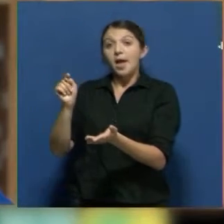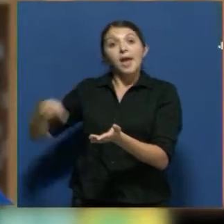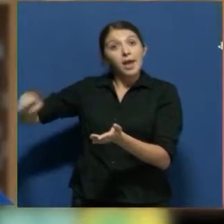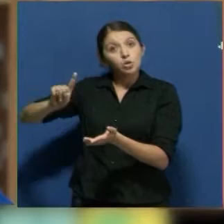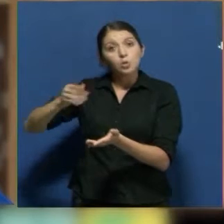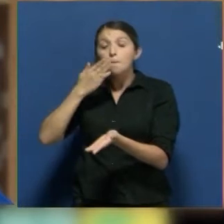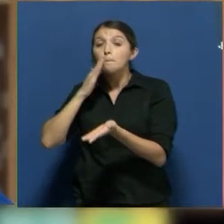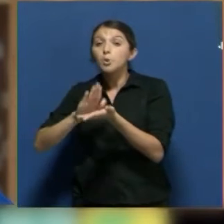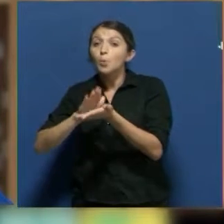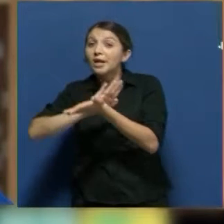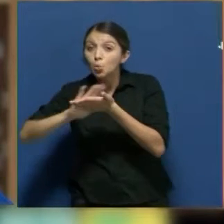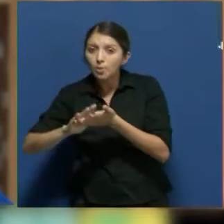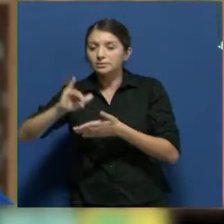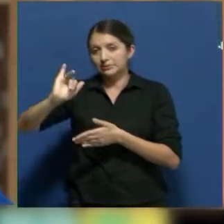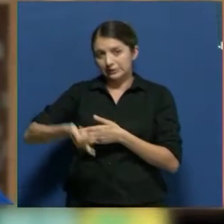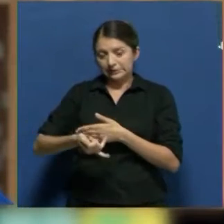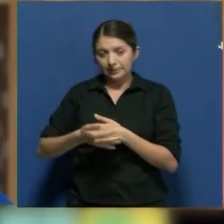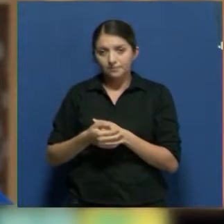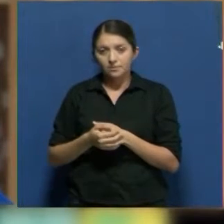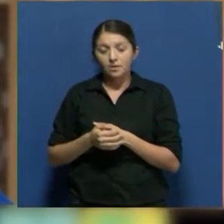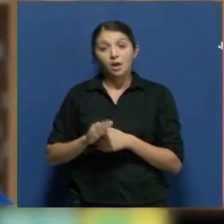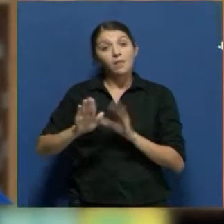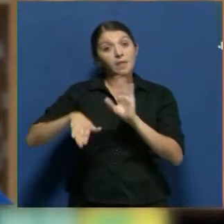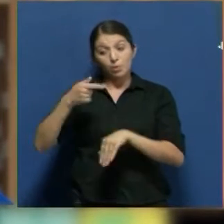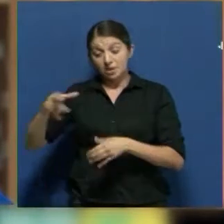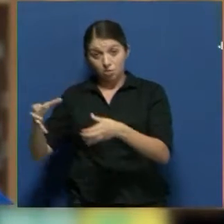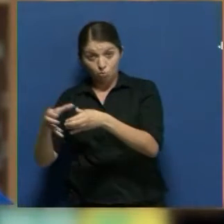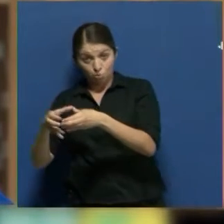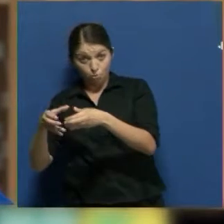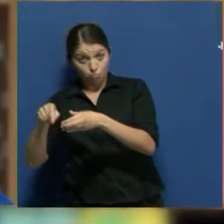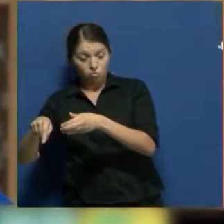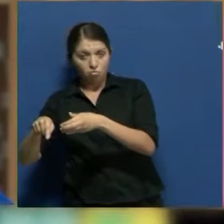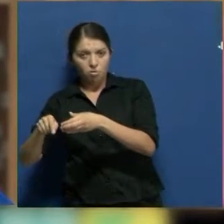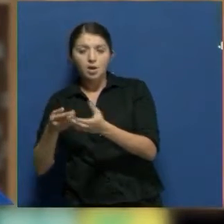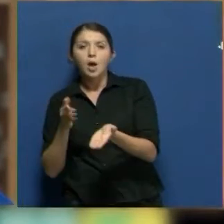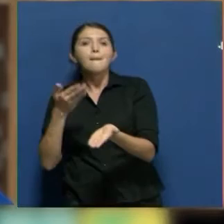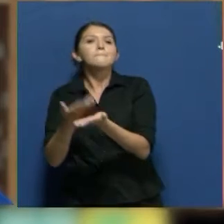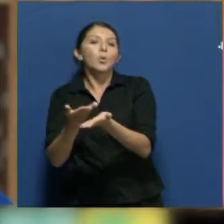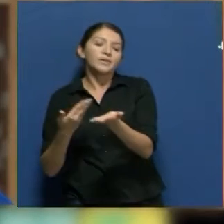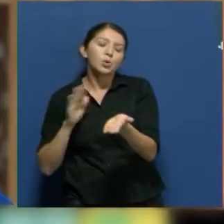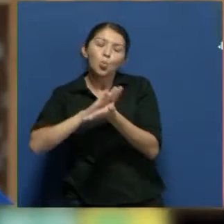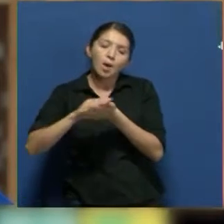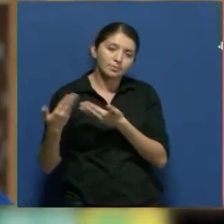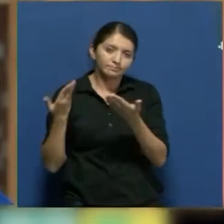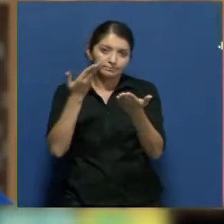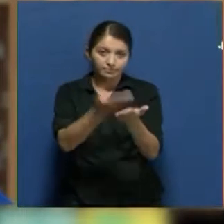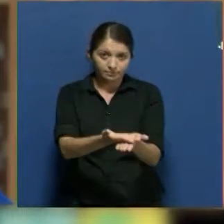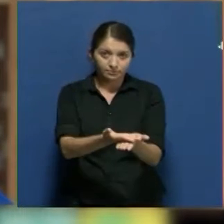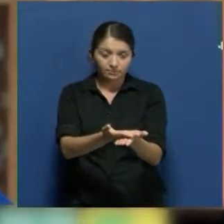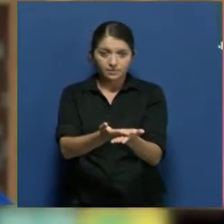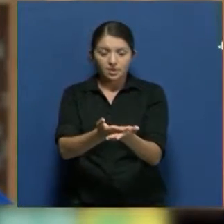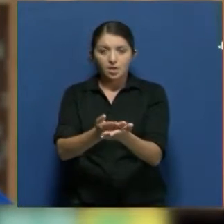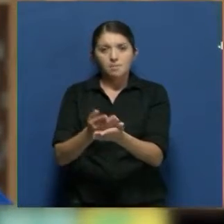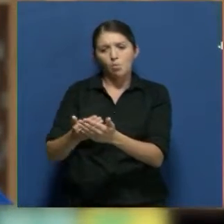un cuarto intermedio, el Correo Argentino presenta una nueva propuesta. Esta nueva propuesta reduce, suponte, de